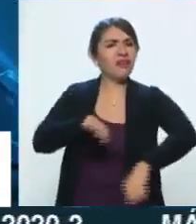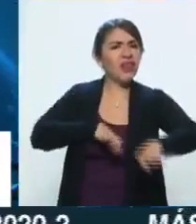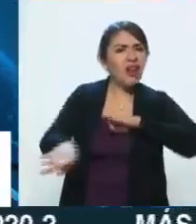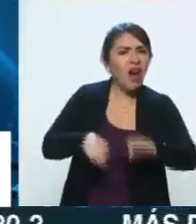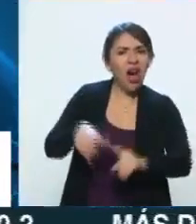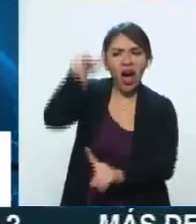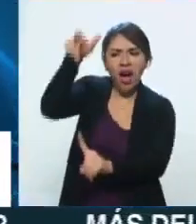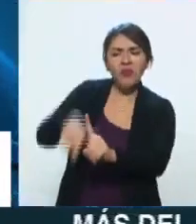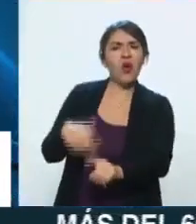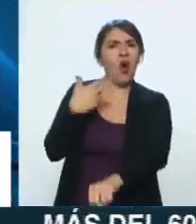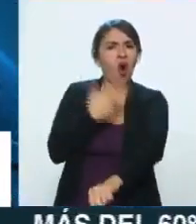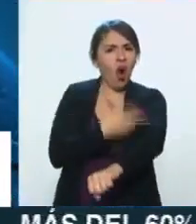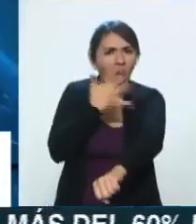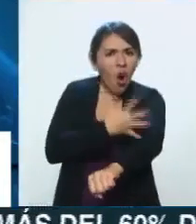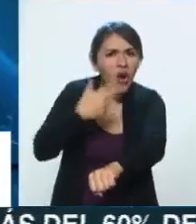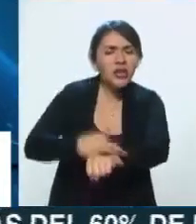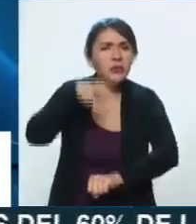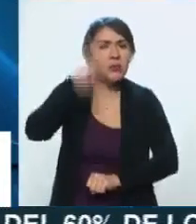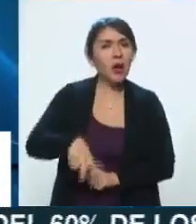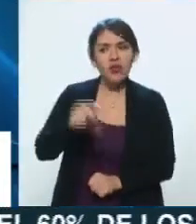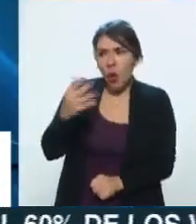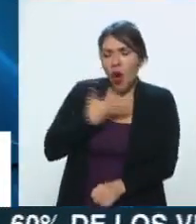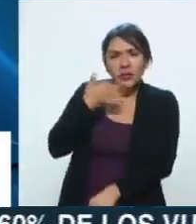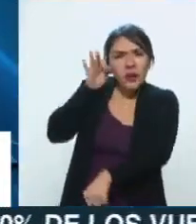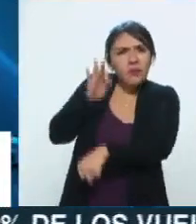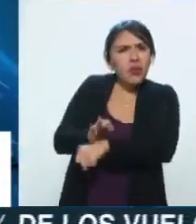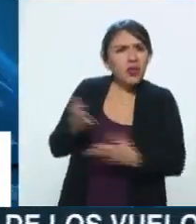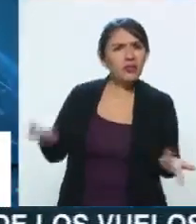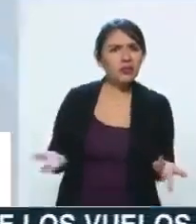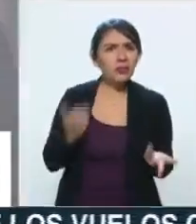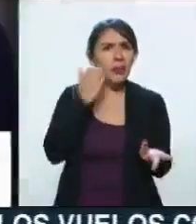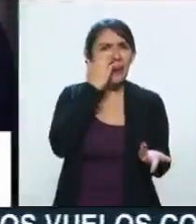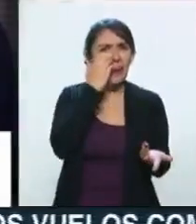un juez honesto, resulta que no está protegido.